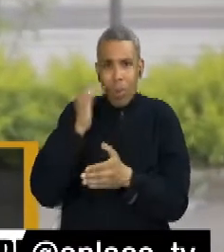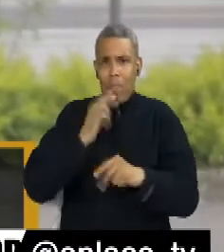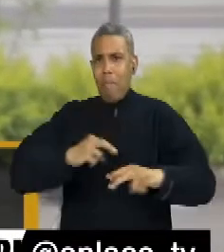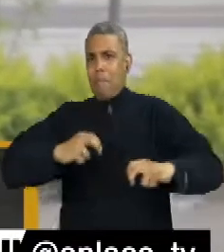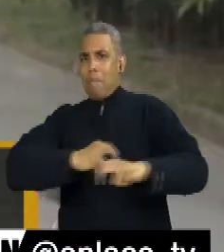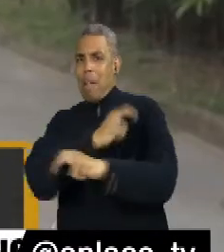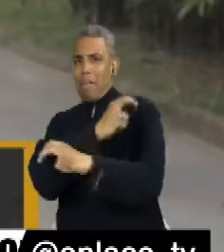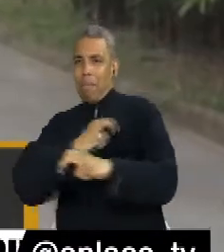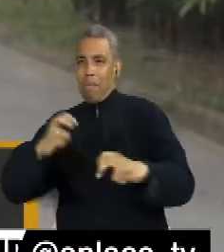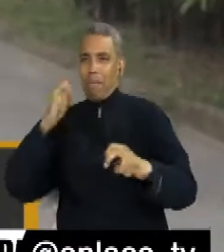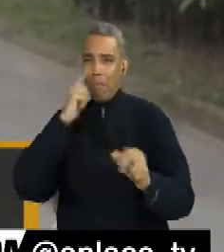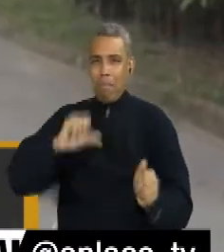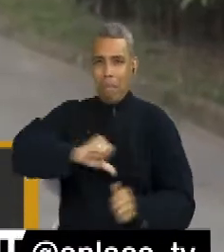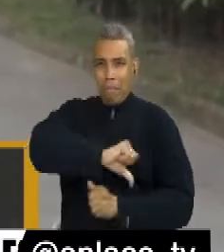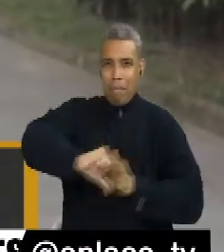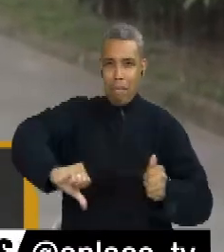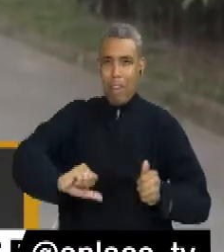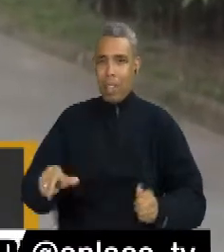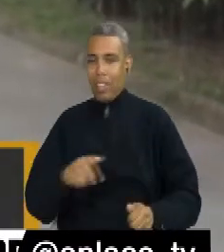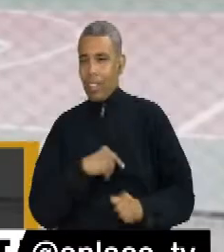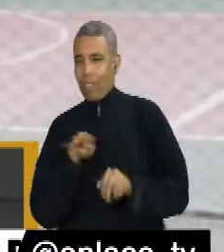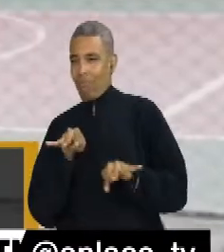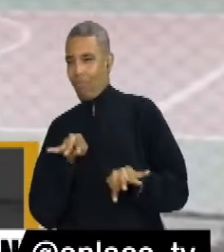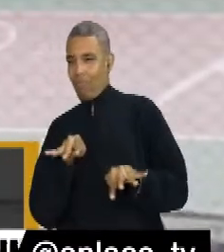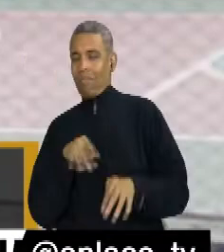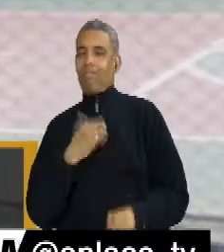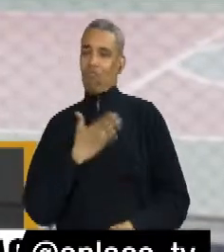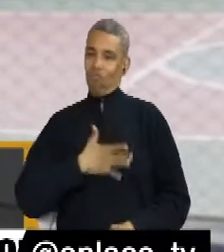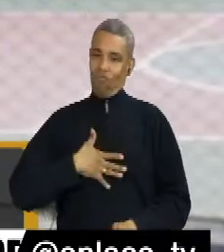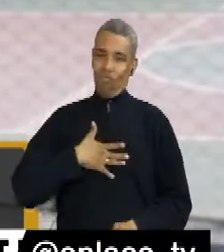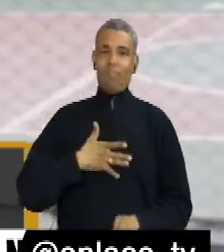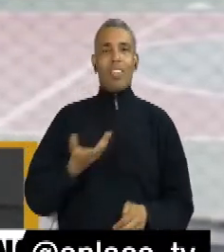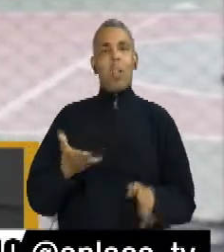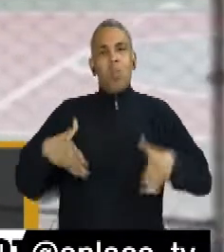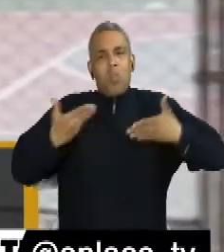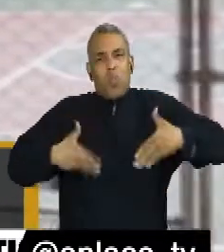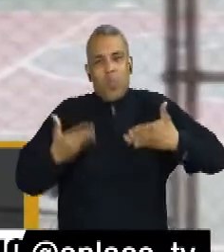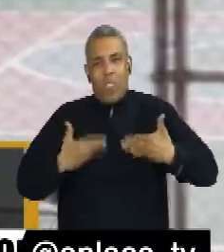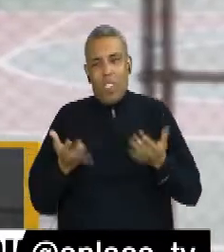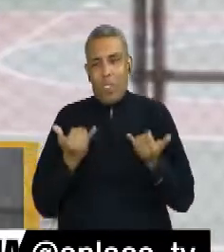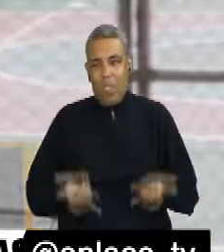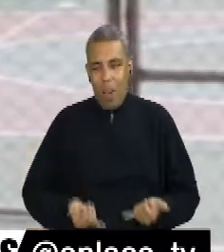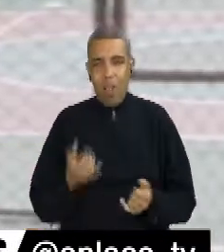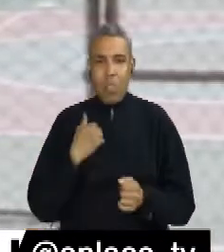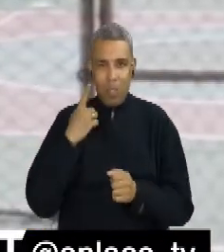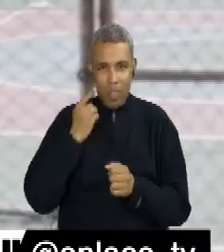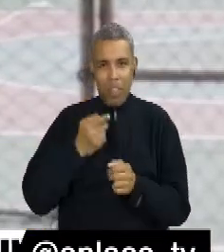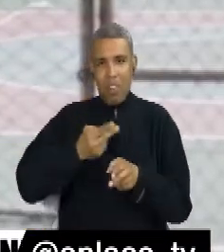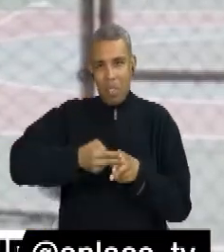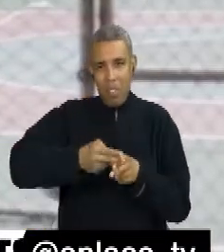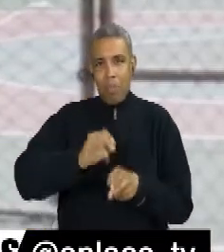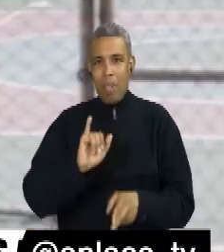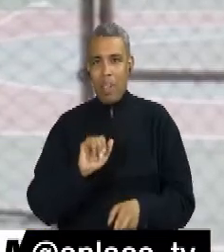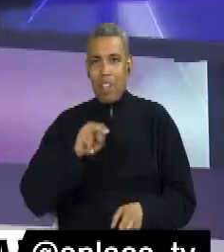cada vez se sienten orgullosos de vivir en el barrio Gonzalo Jiménez de Quesada, conocido como El Iscredial.